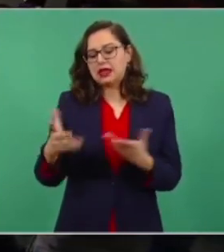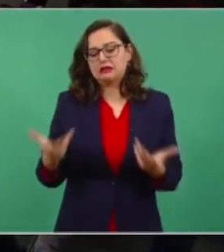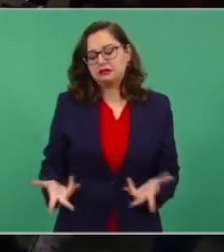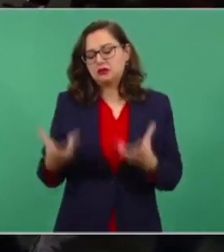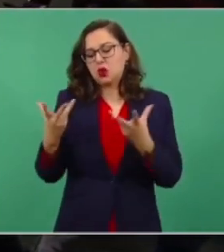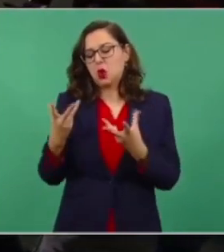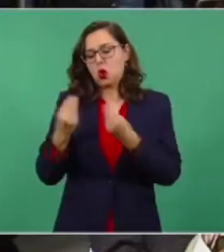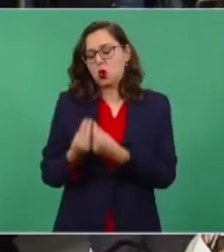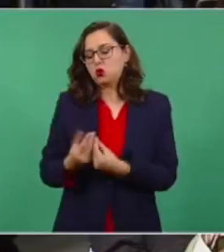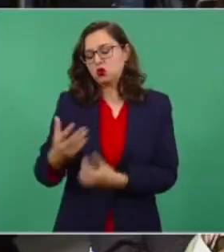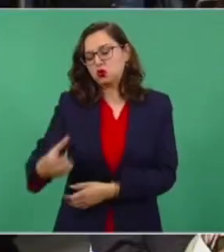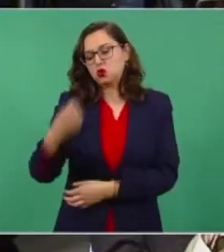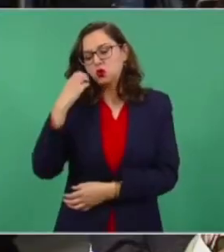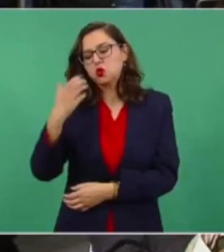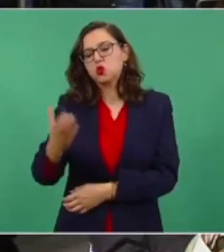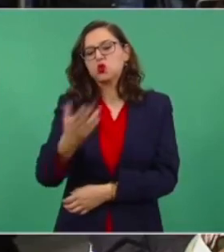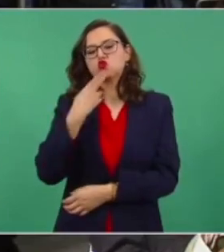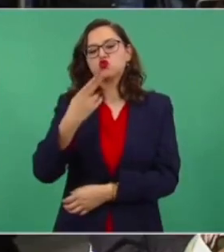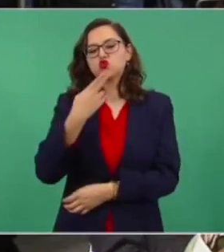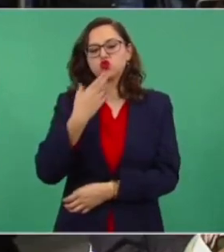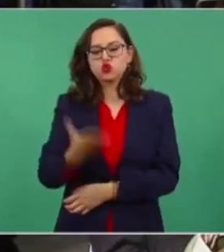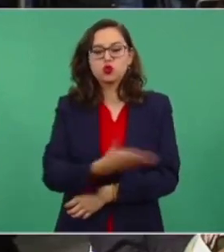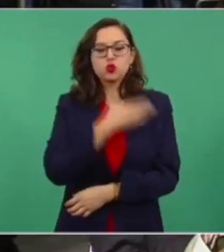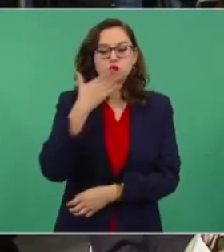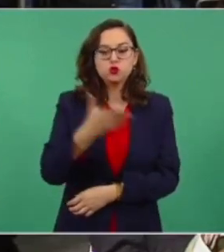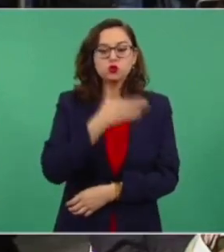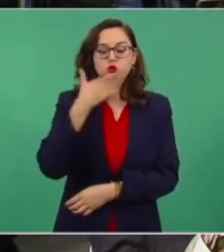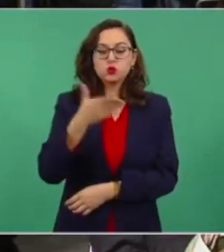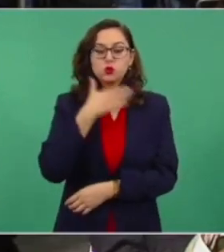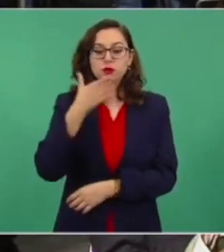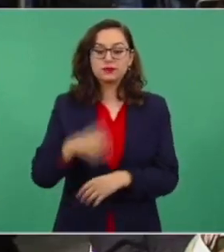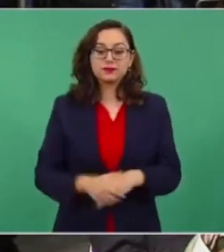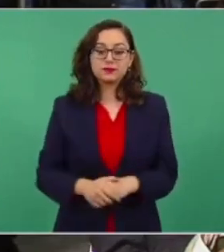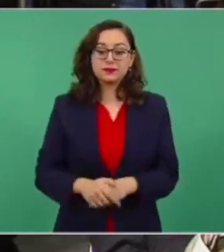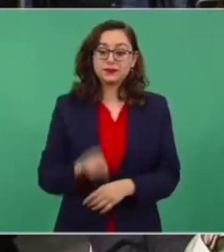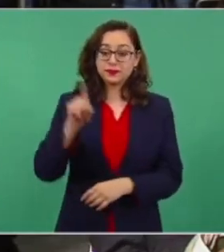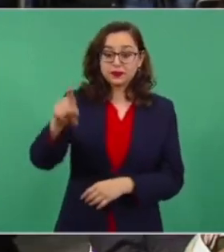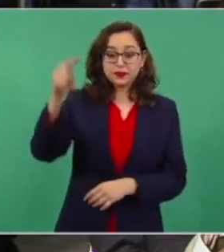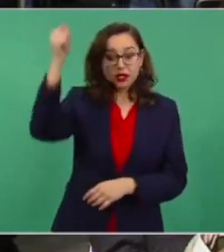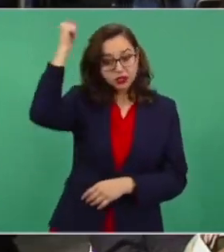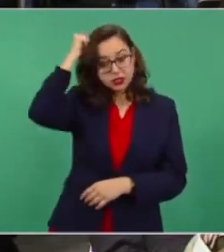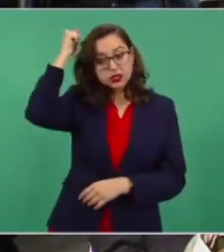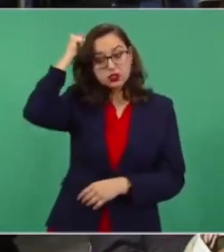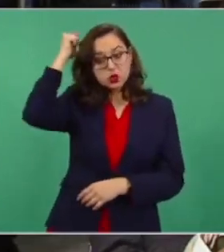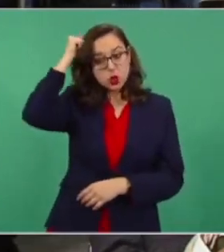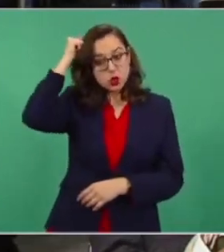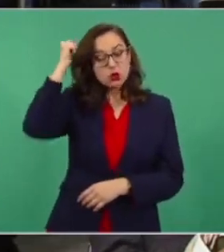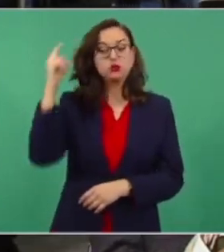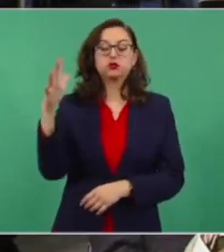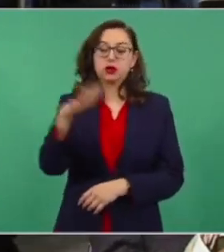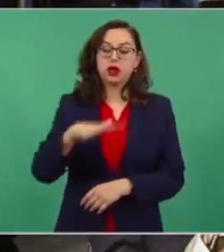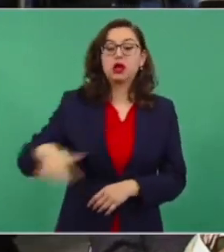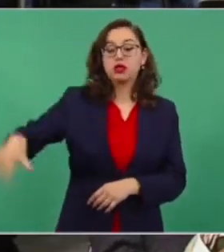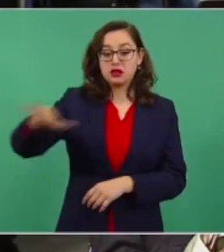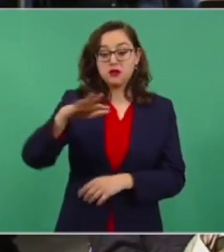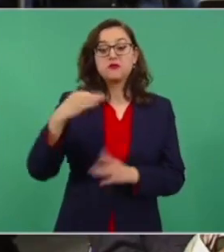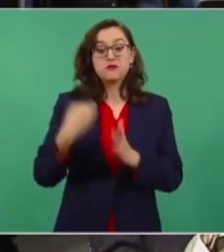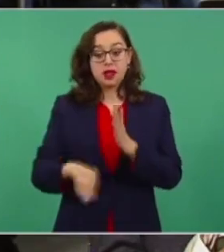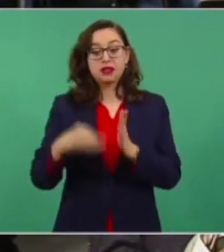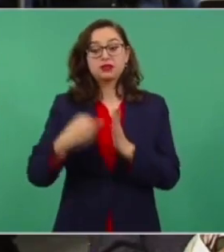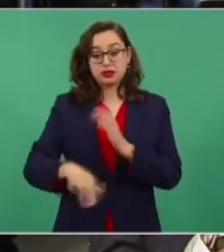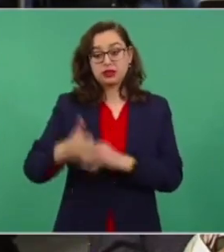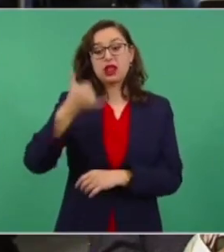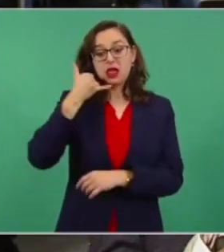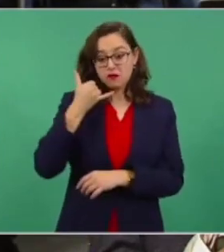de Texcoco. Hay todavía algunas zonas que están desprotegidas por el servicio. Y el pretexto de